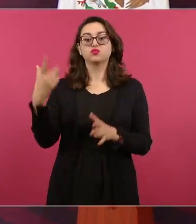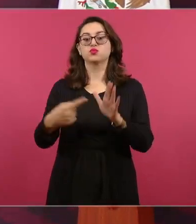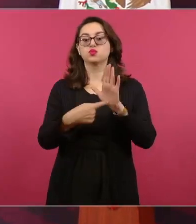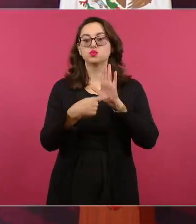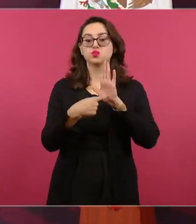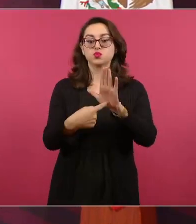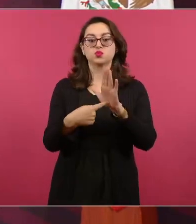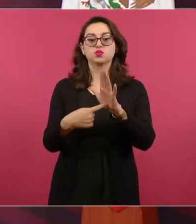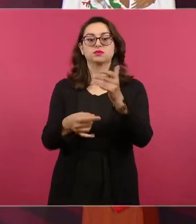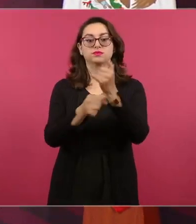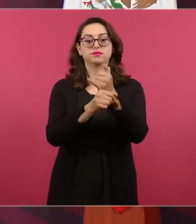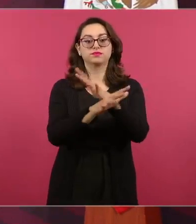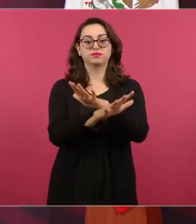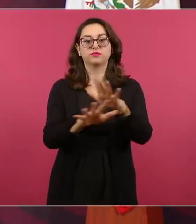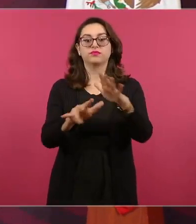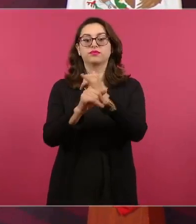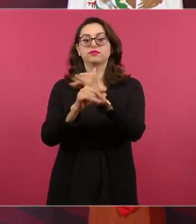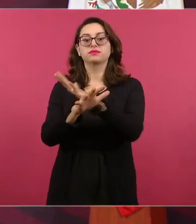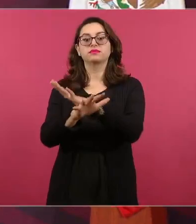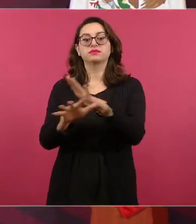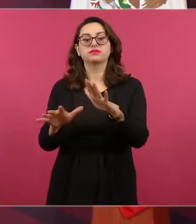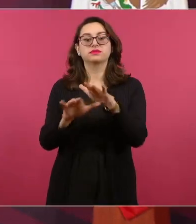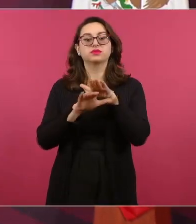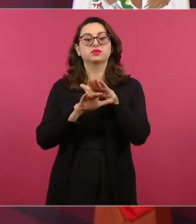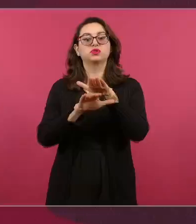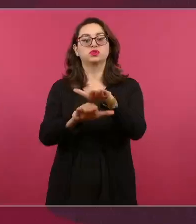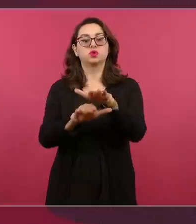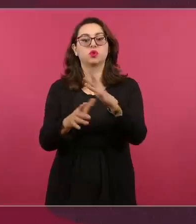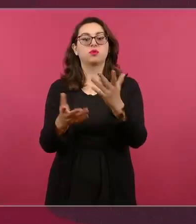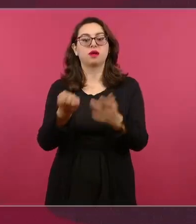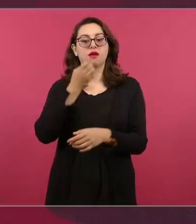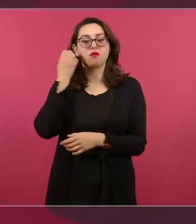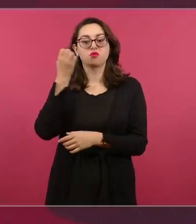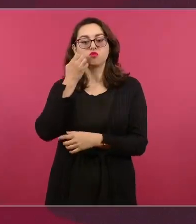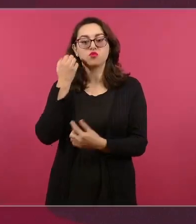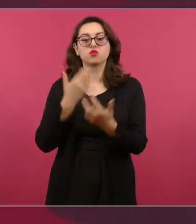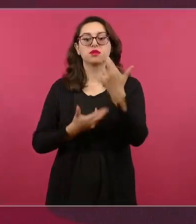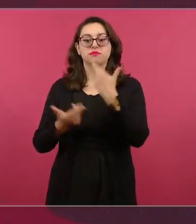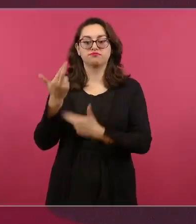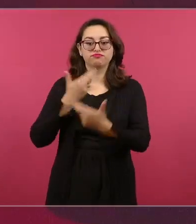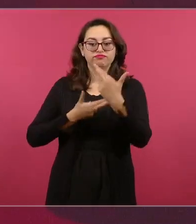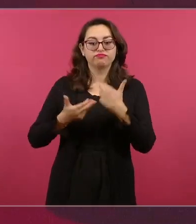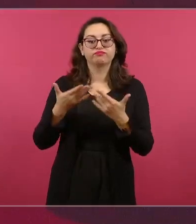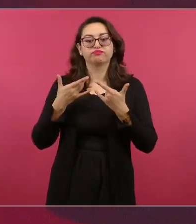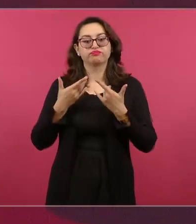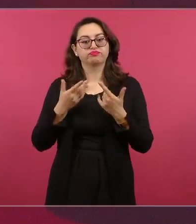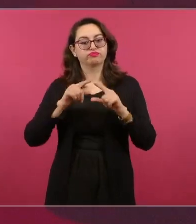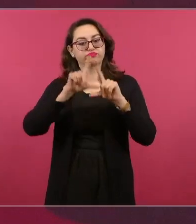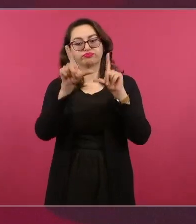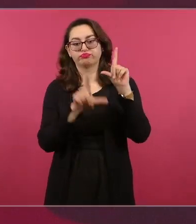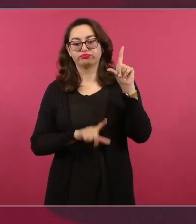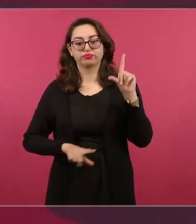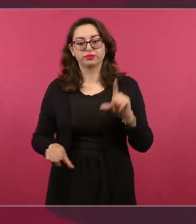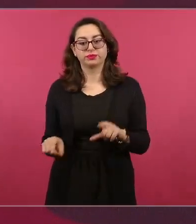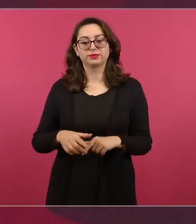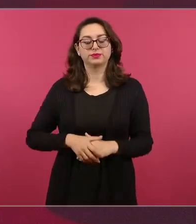una información de el regreso a clases en todo el país.